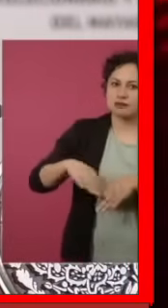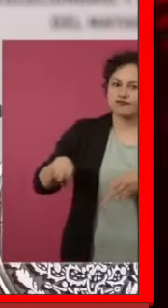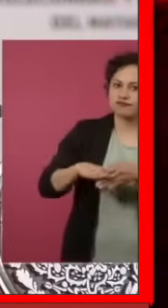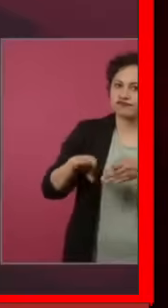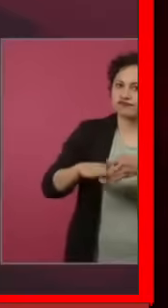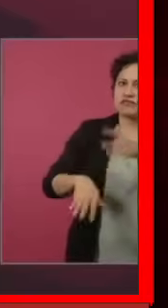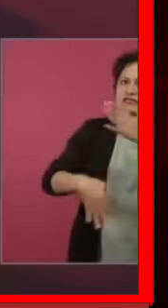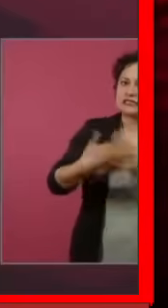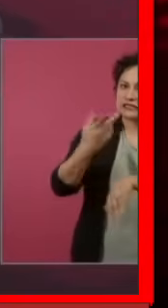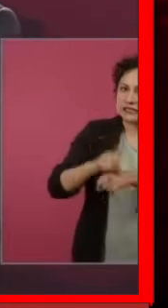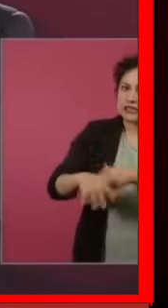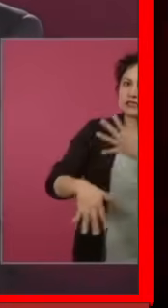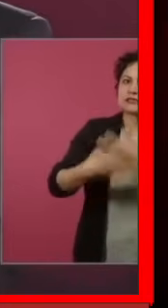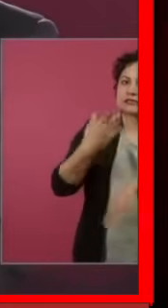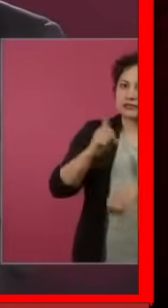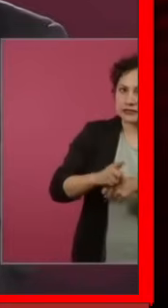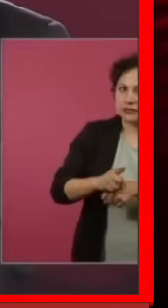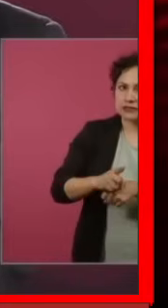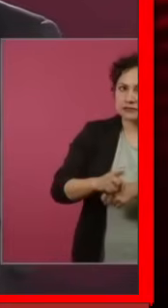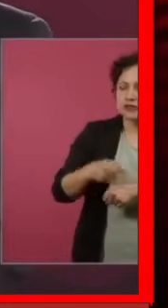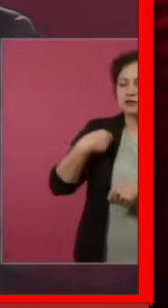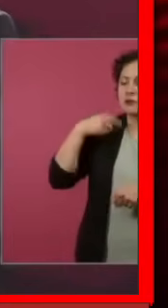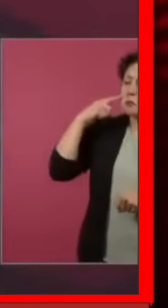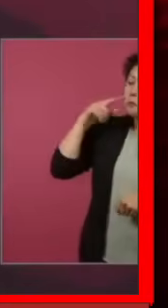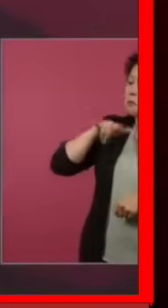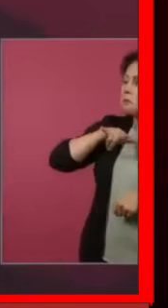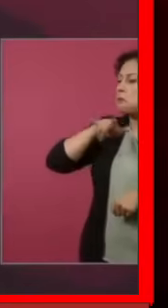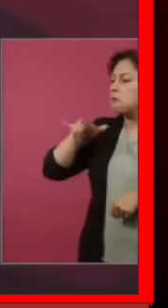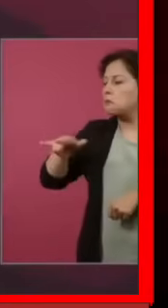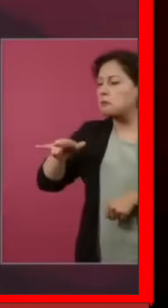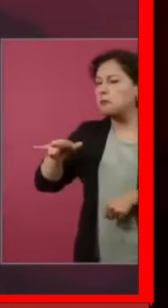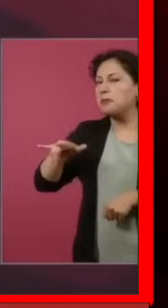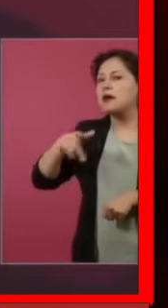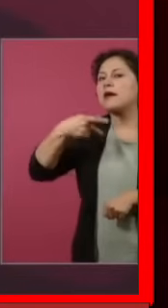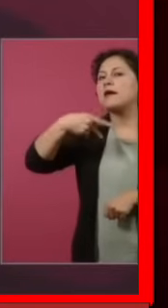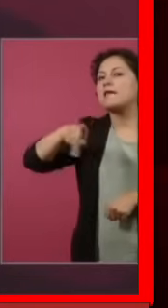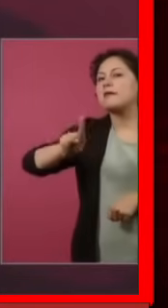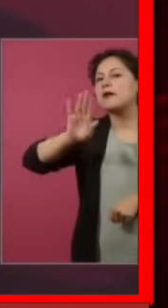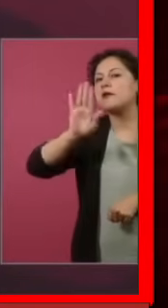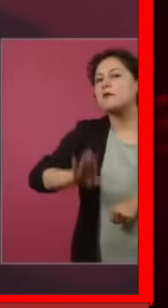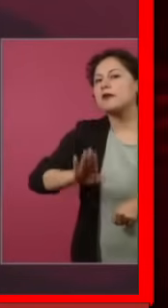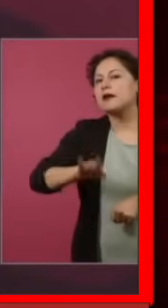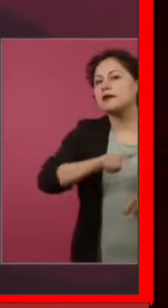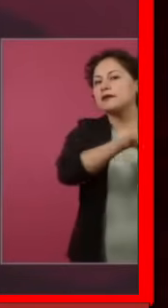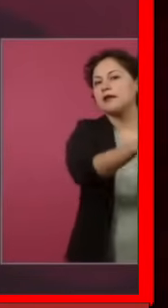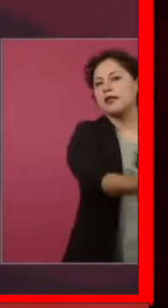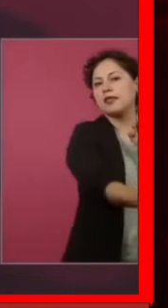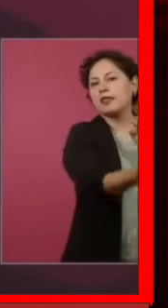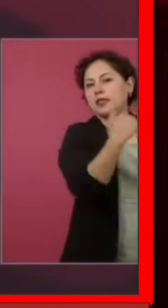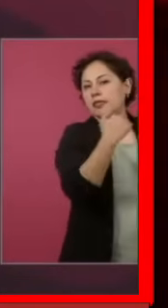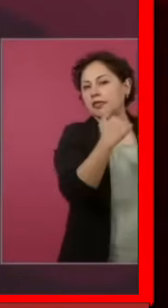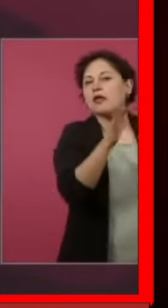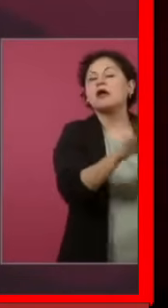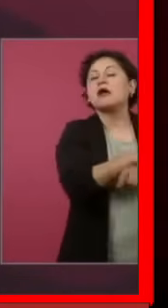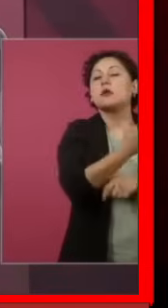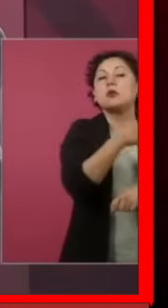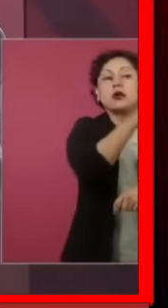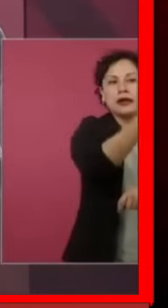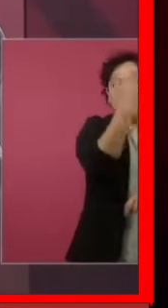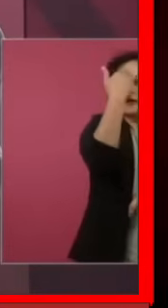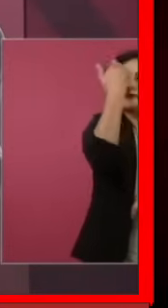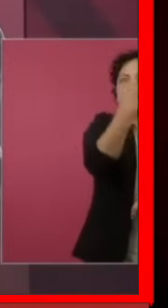resulta que ya me tenían tomada la medida. Ya sabían que iba yo el fin de